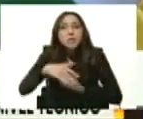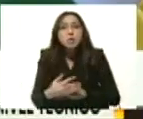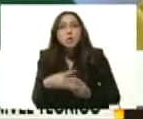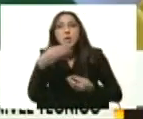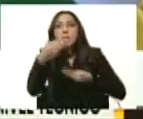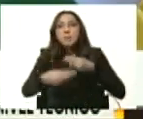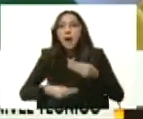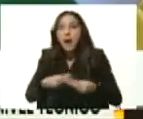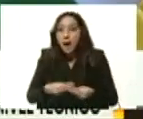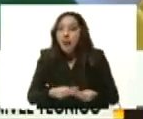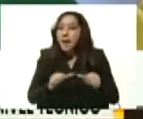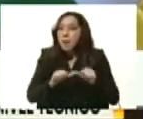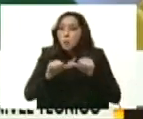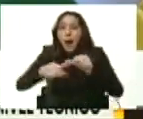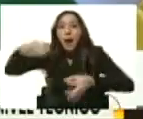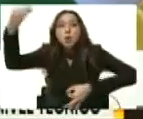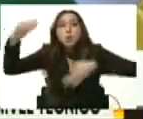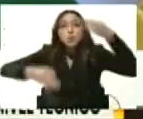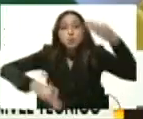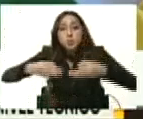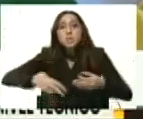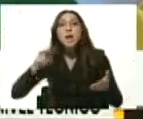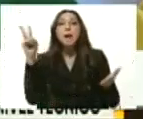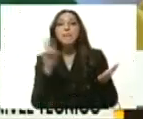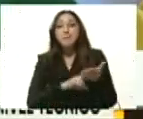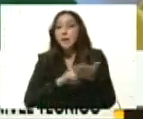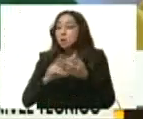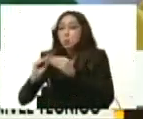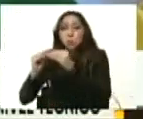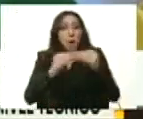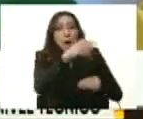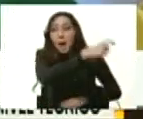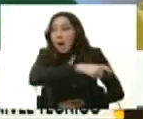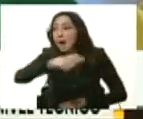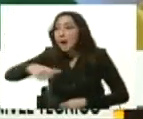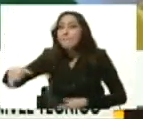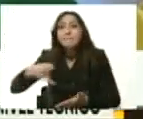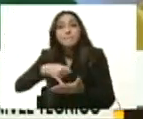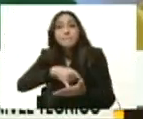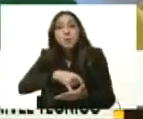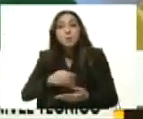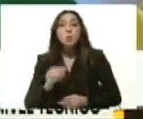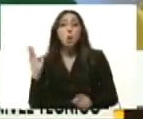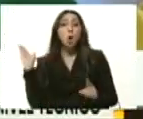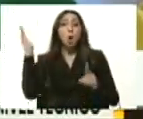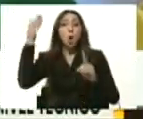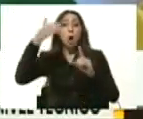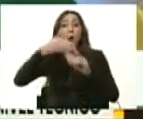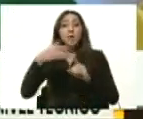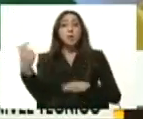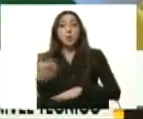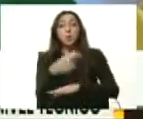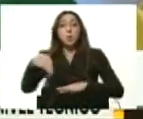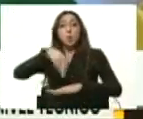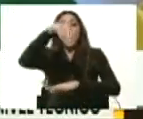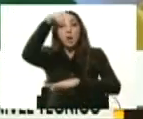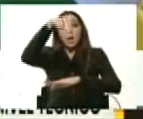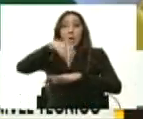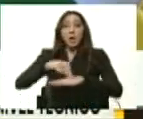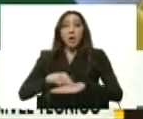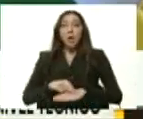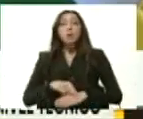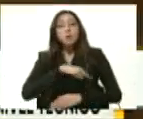al avance en justicia, verdad y reparación de las víctimas, objetivo que, como Gobierno Nacional,